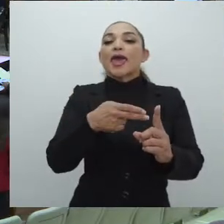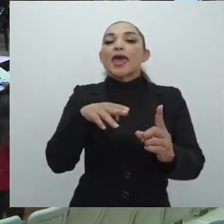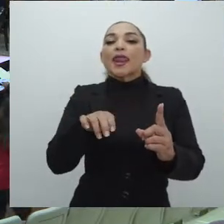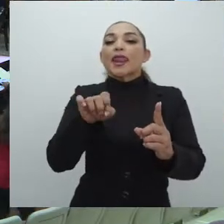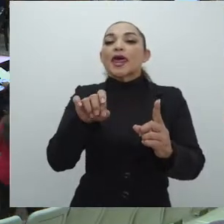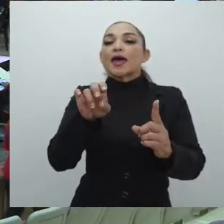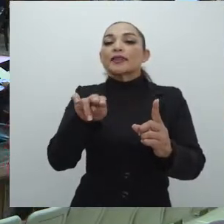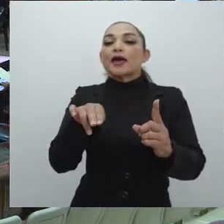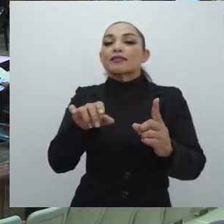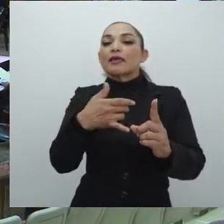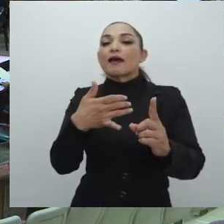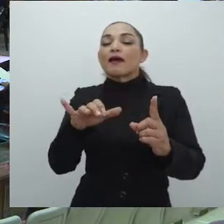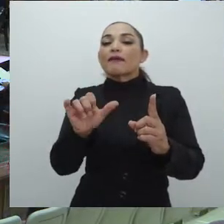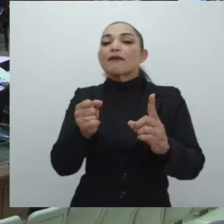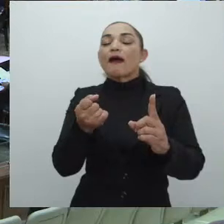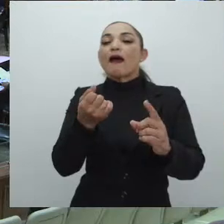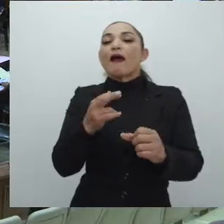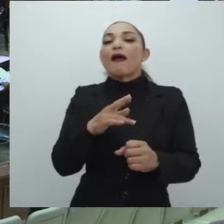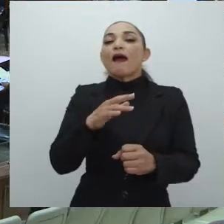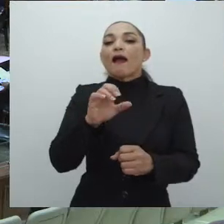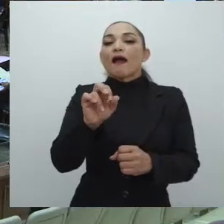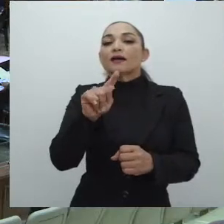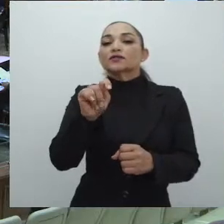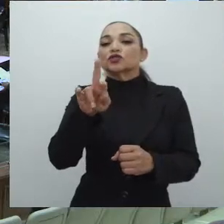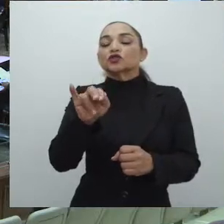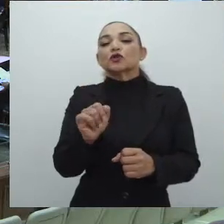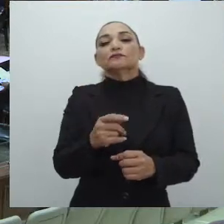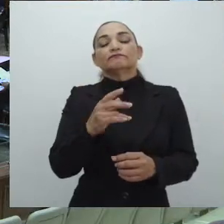Castro. La secretaría va a dar lectura al